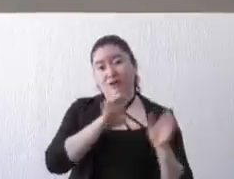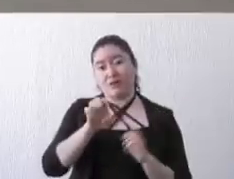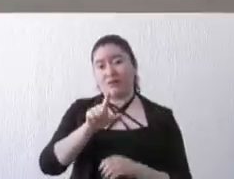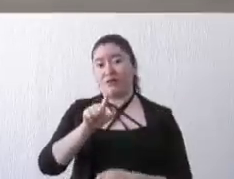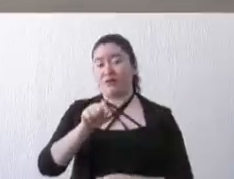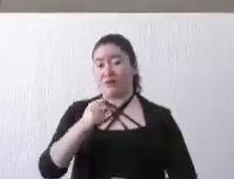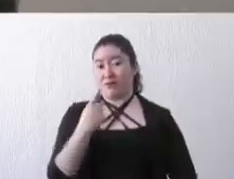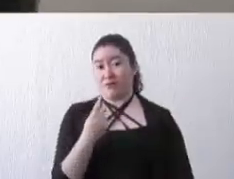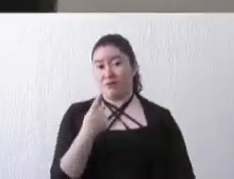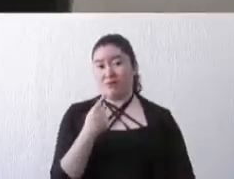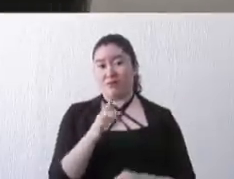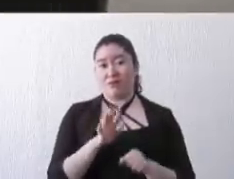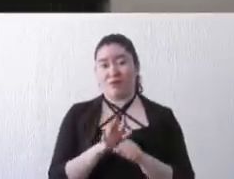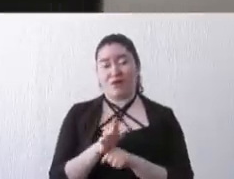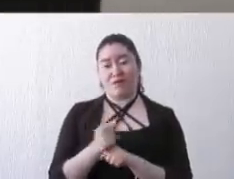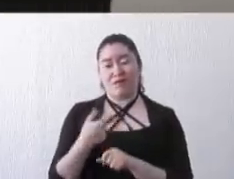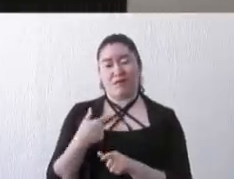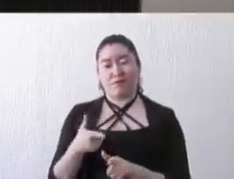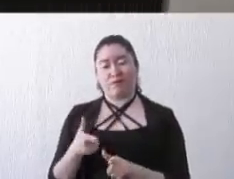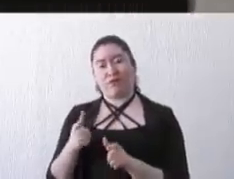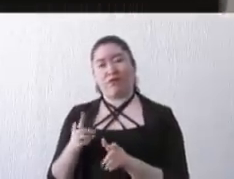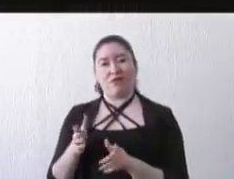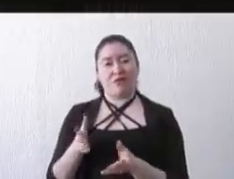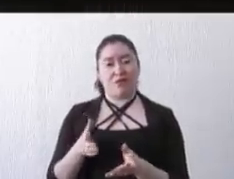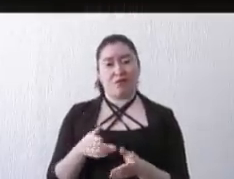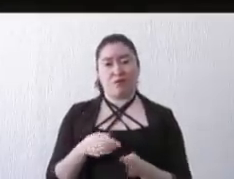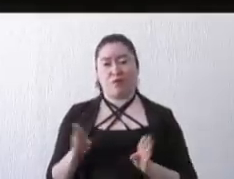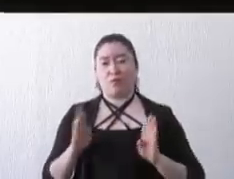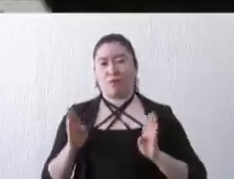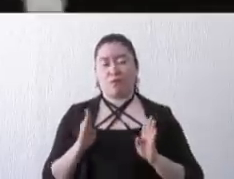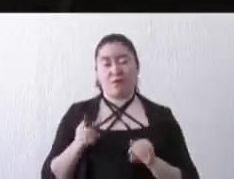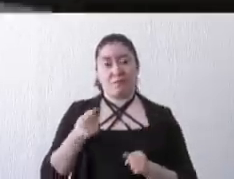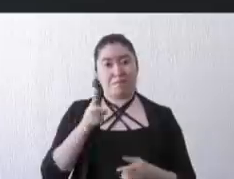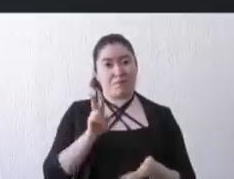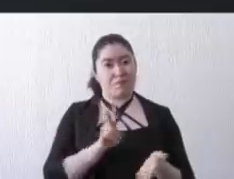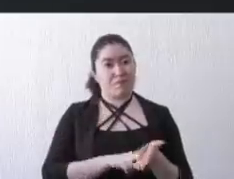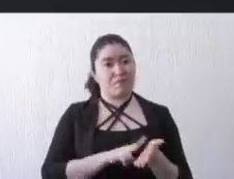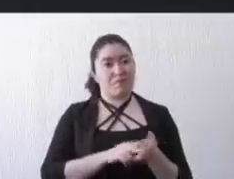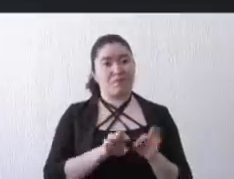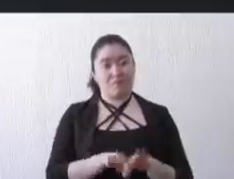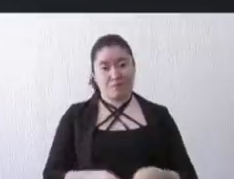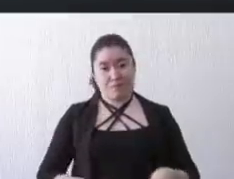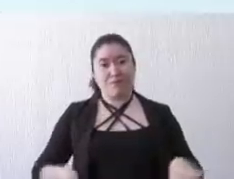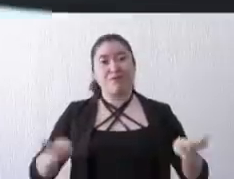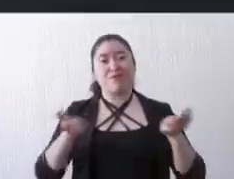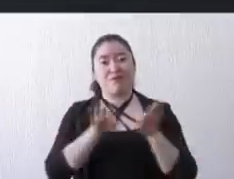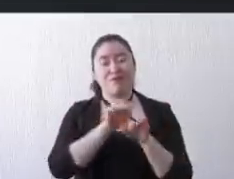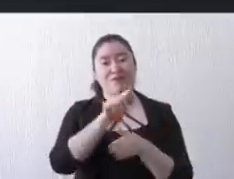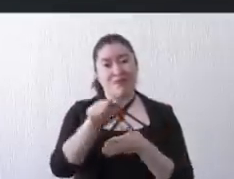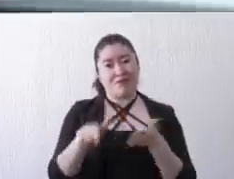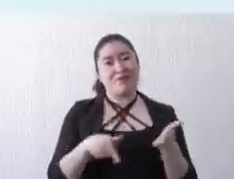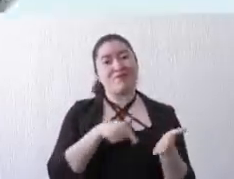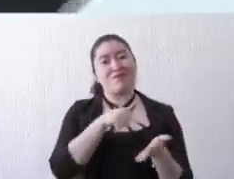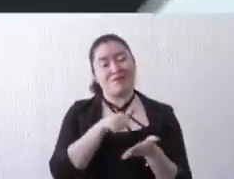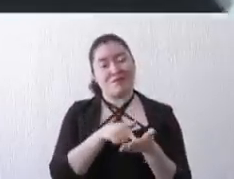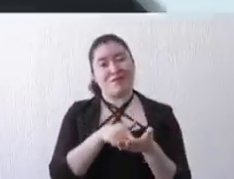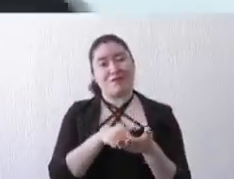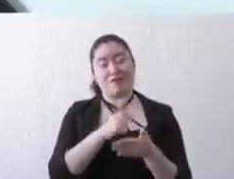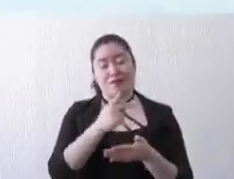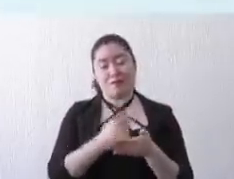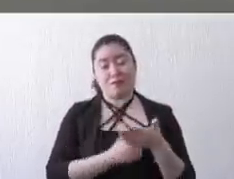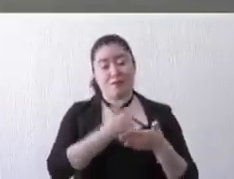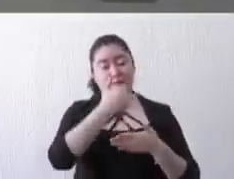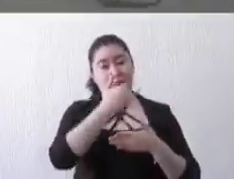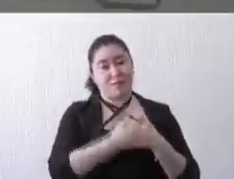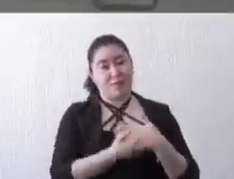durante el halconazo, y tiene su valor este lugar en términos del proyecto democrático